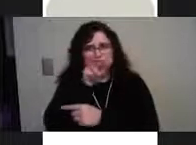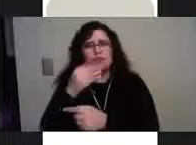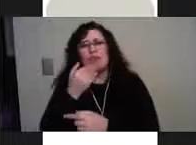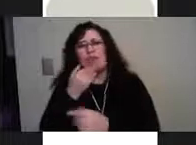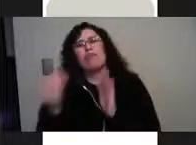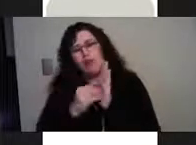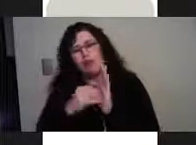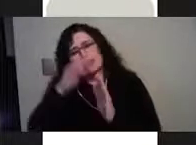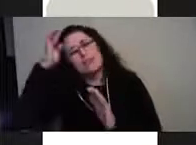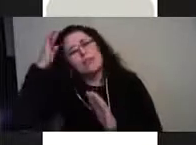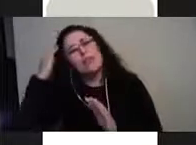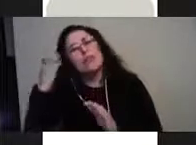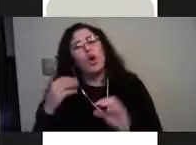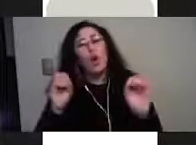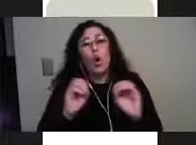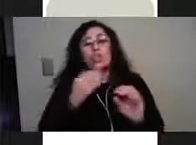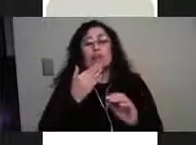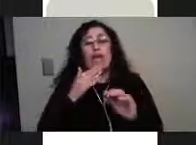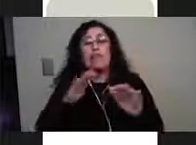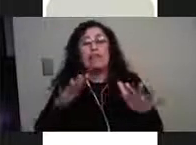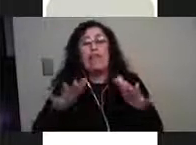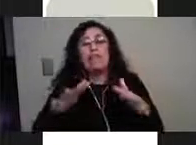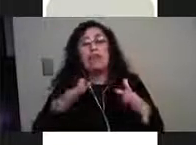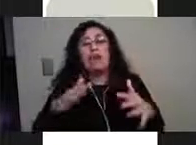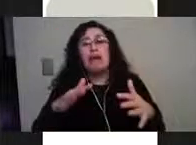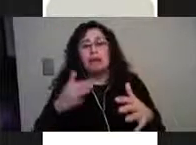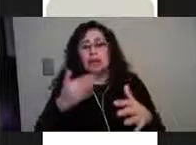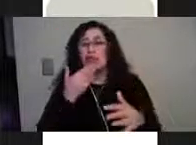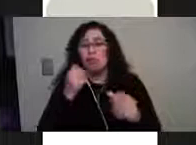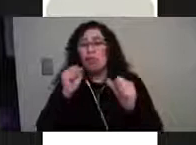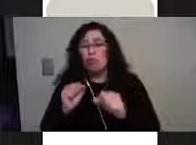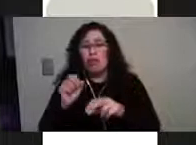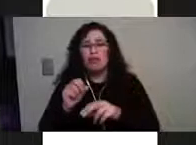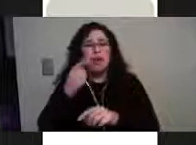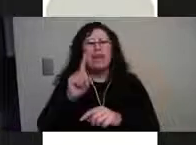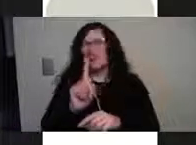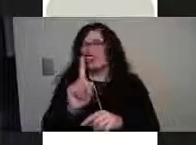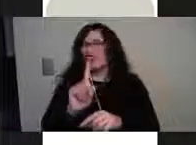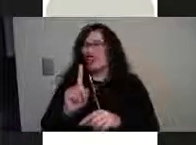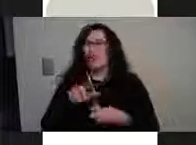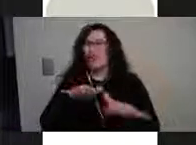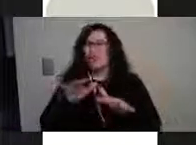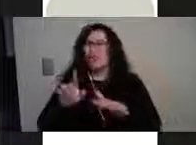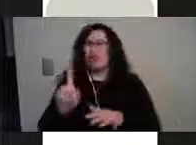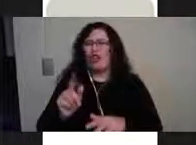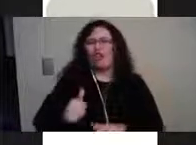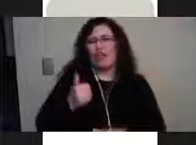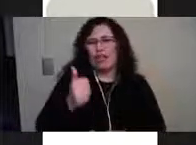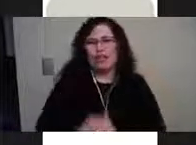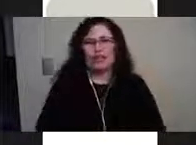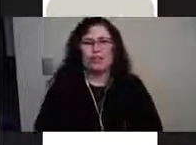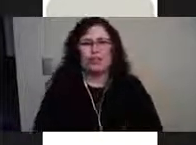Ya pueden sufrir temblores de intención, pero que en general no son tipificados como movimiento involuntario. ¿Ya?